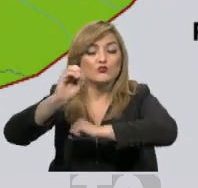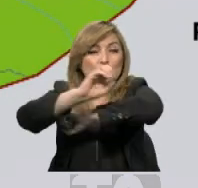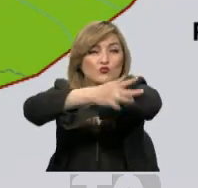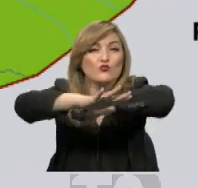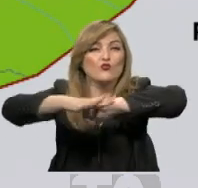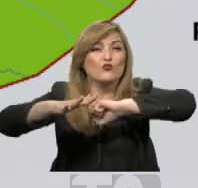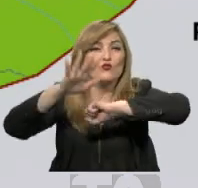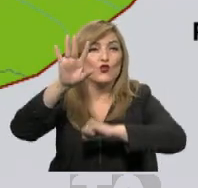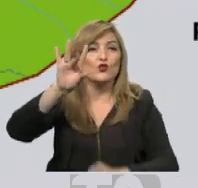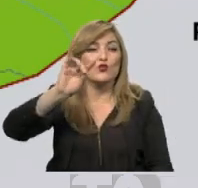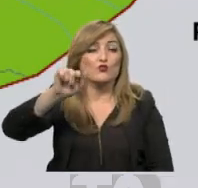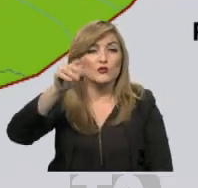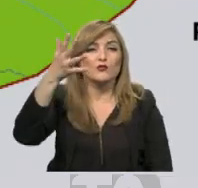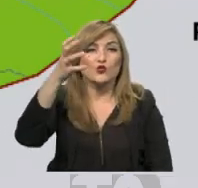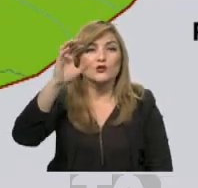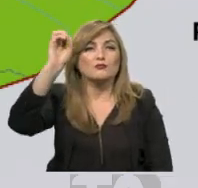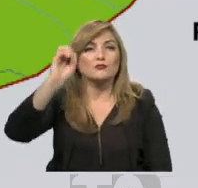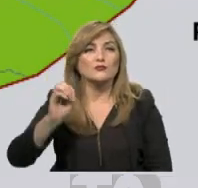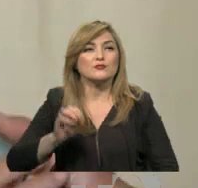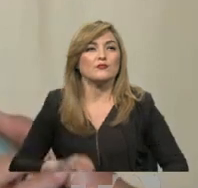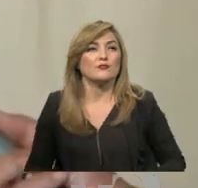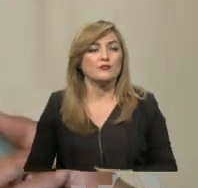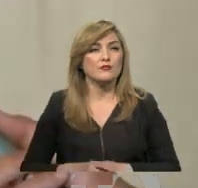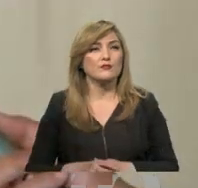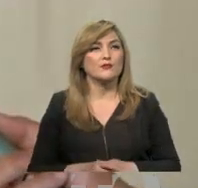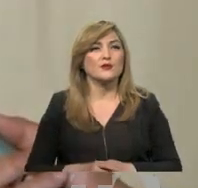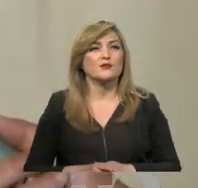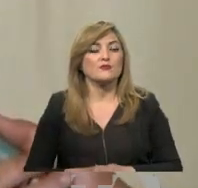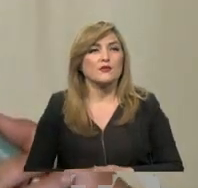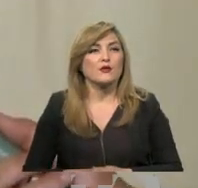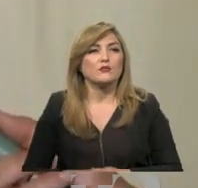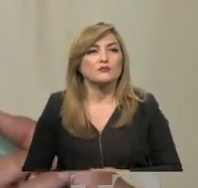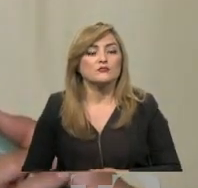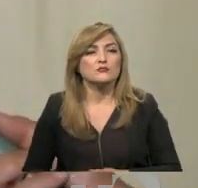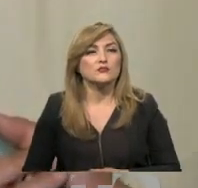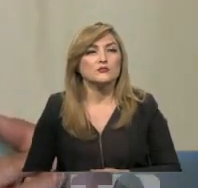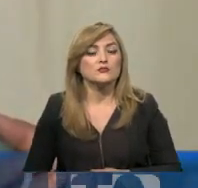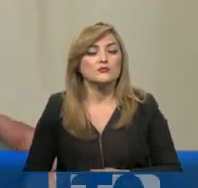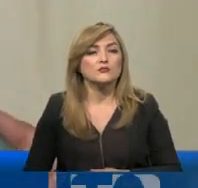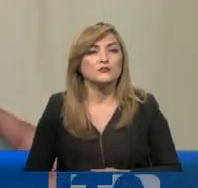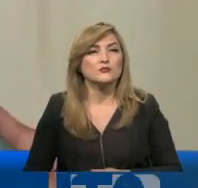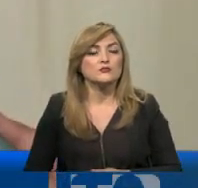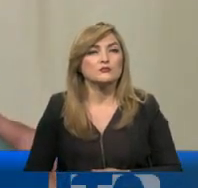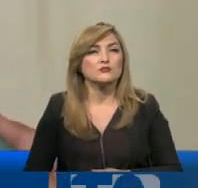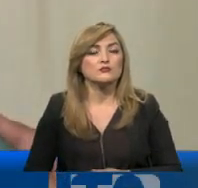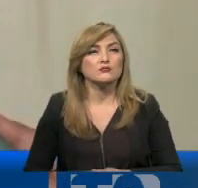Morona, Santiago el 48.15%. Si falta este